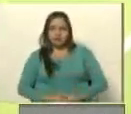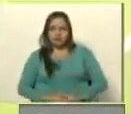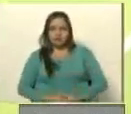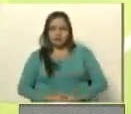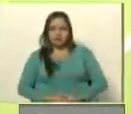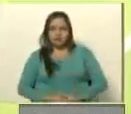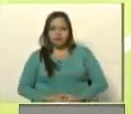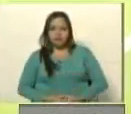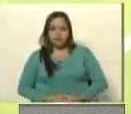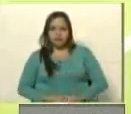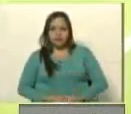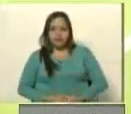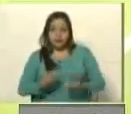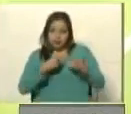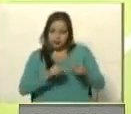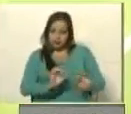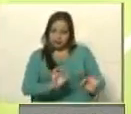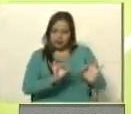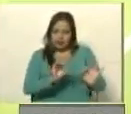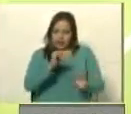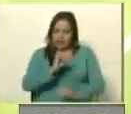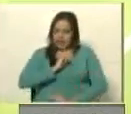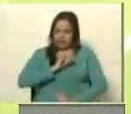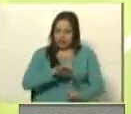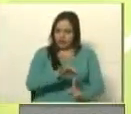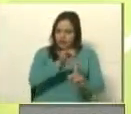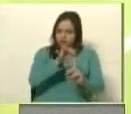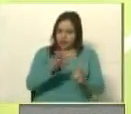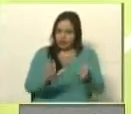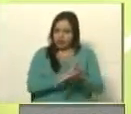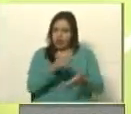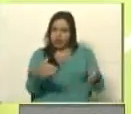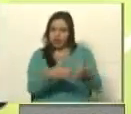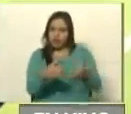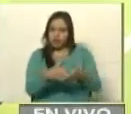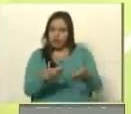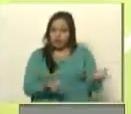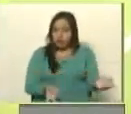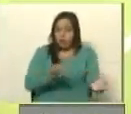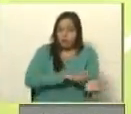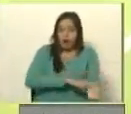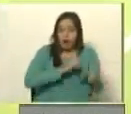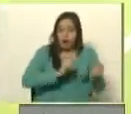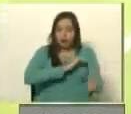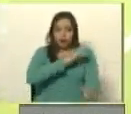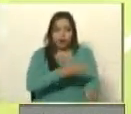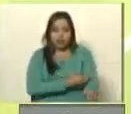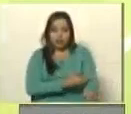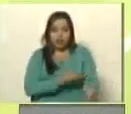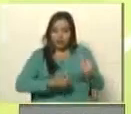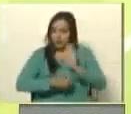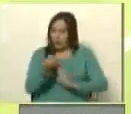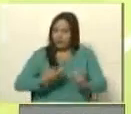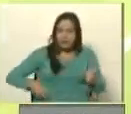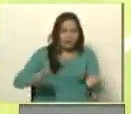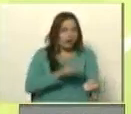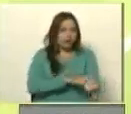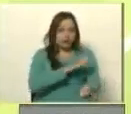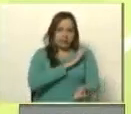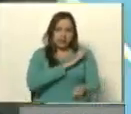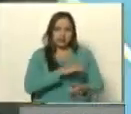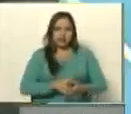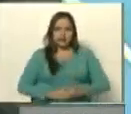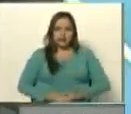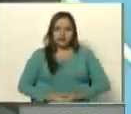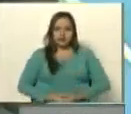pero sobre todo en este contexto, identificarse con sectores más radicales, más de lo que aún inclusive ya tiene, y ya lo es.